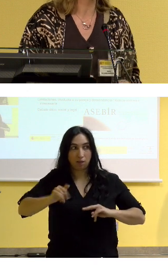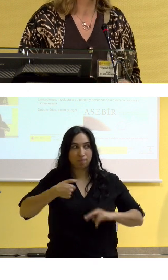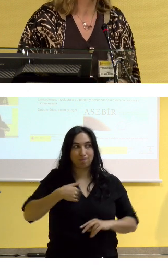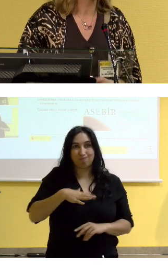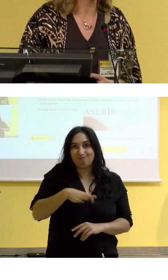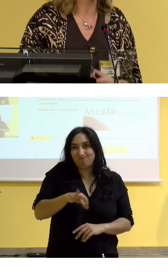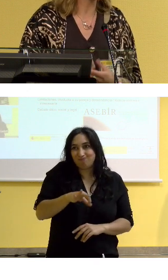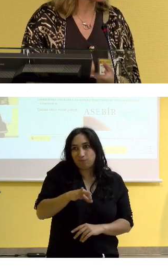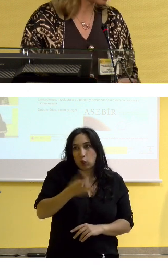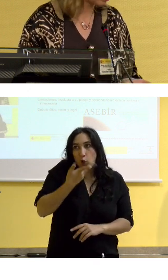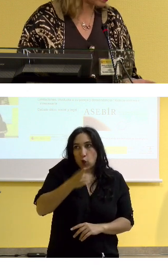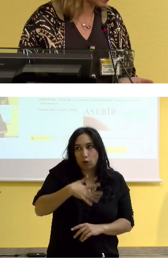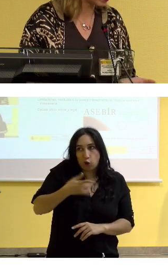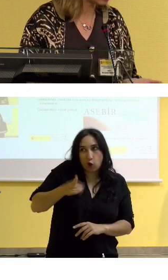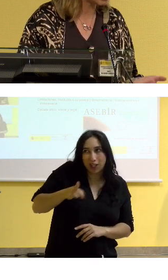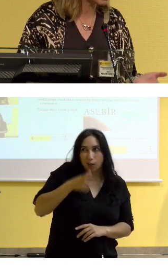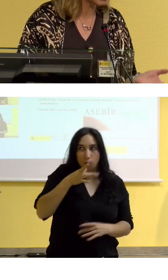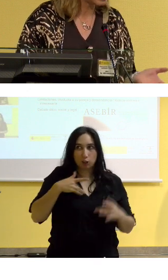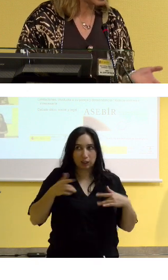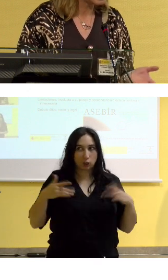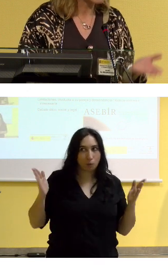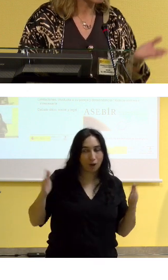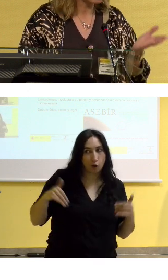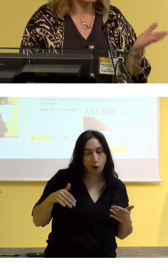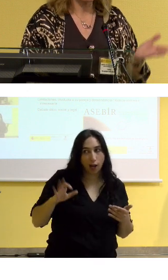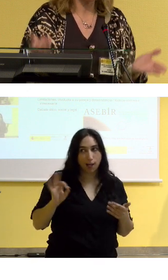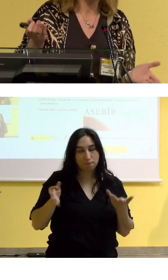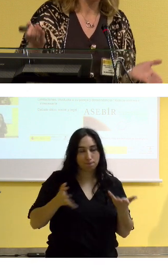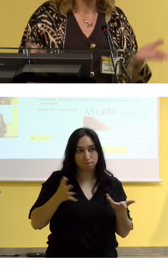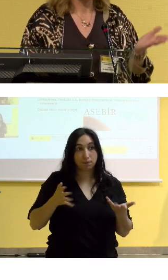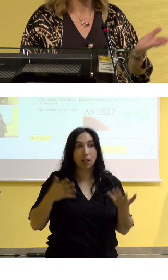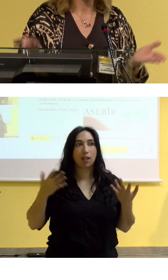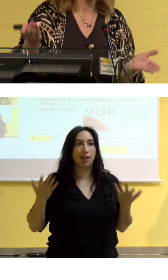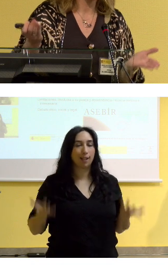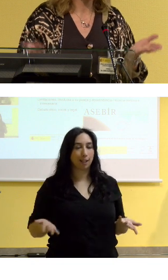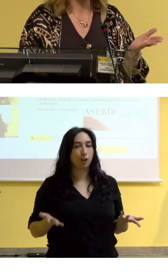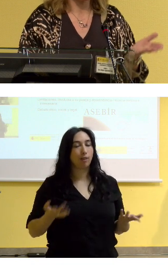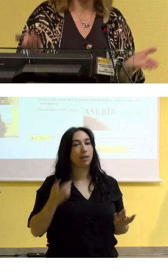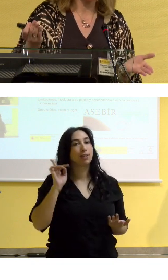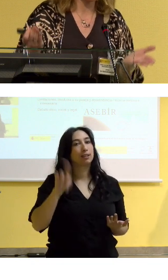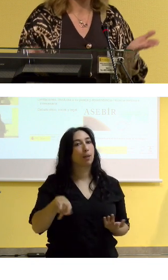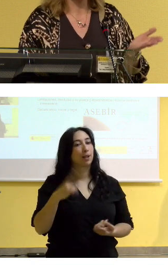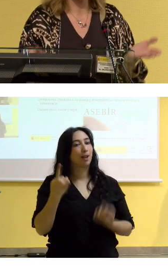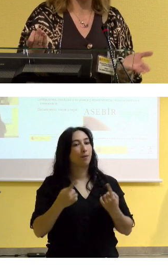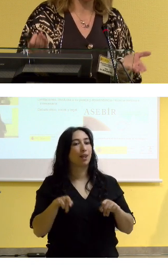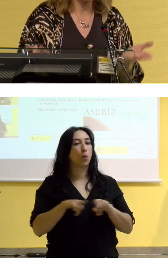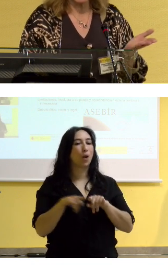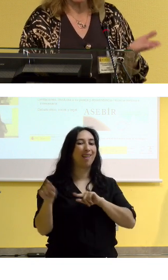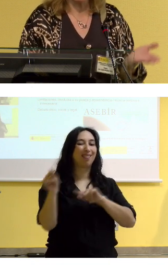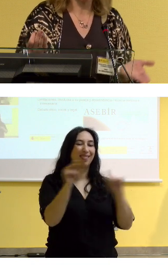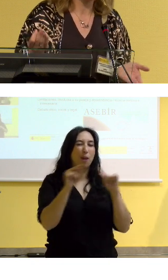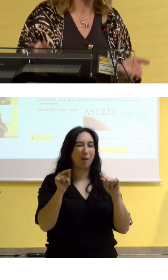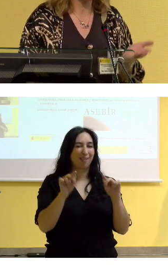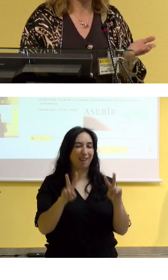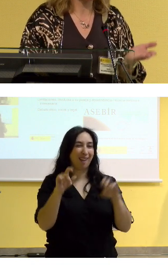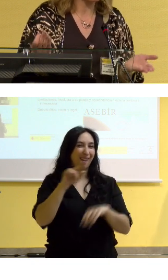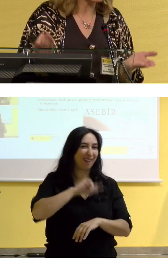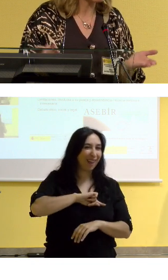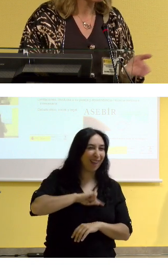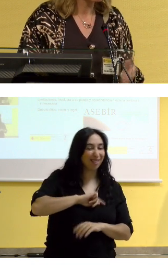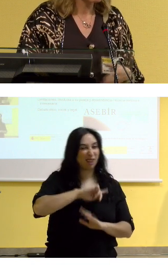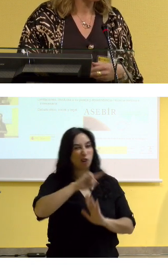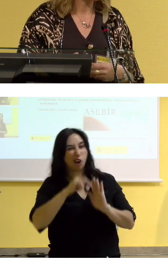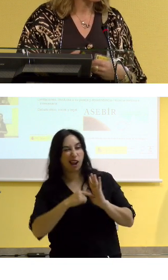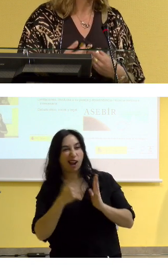conocerlo porque no tienes todavía síntomas, y entonces aquí empieza a veces un debate un poco ético, un poco